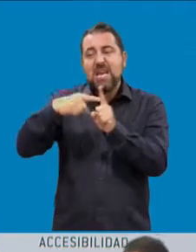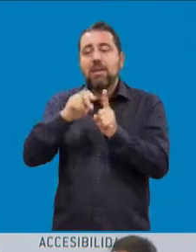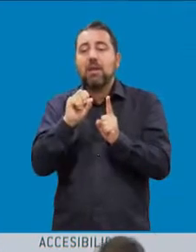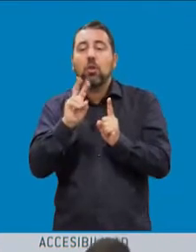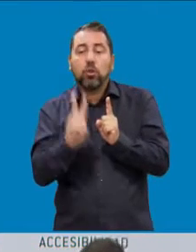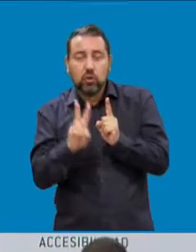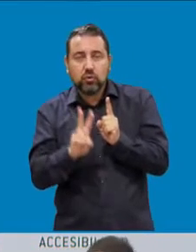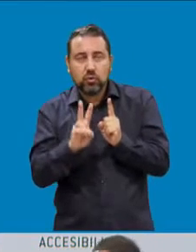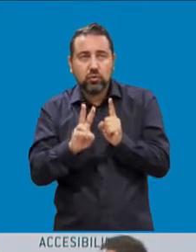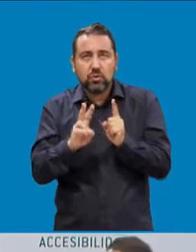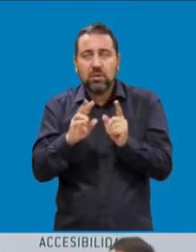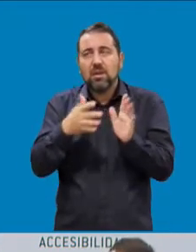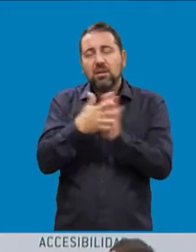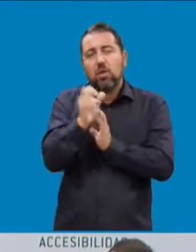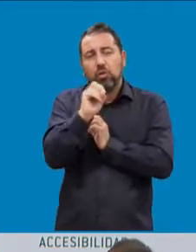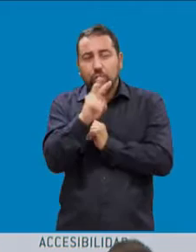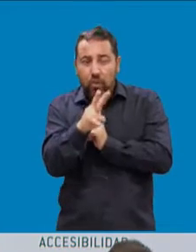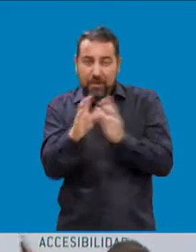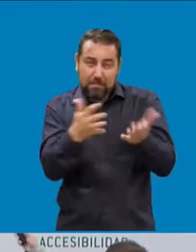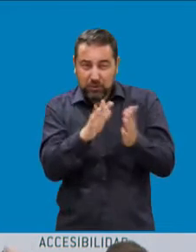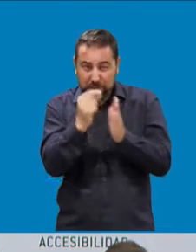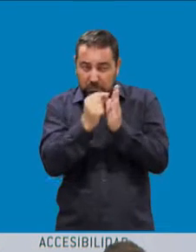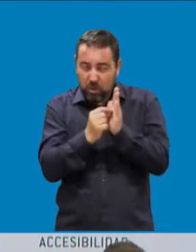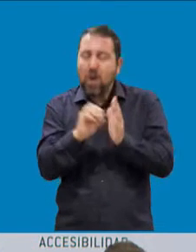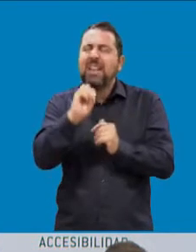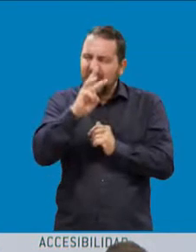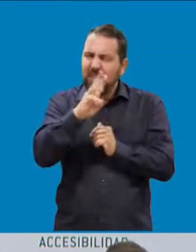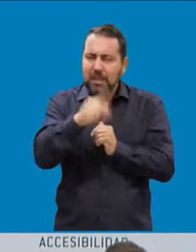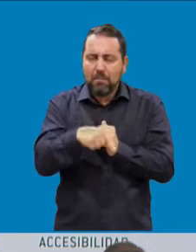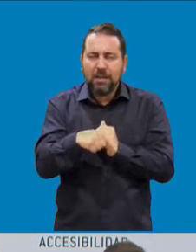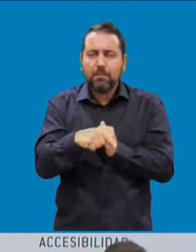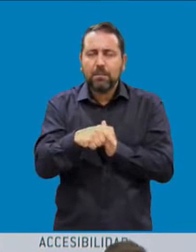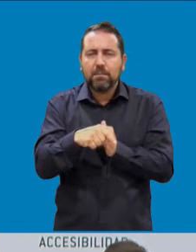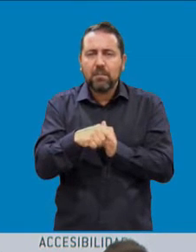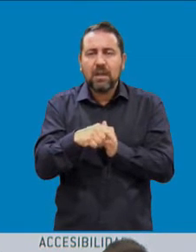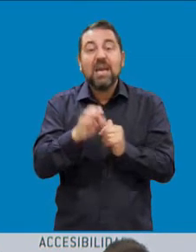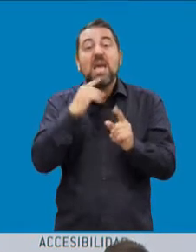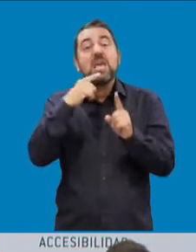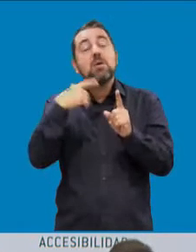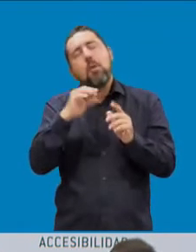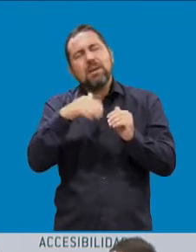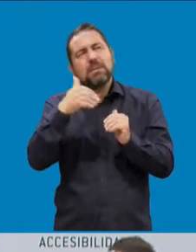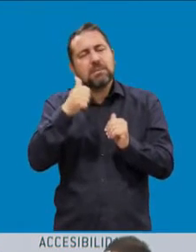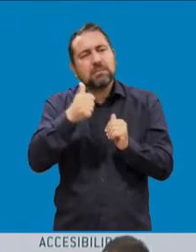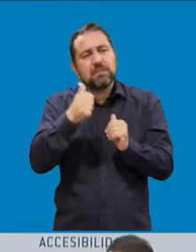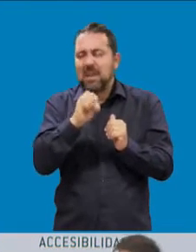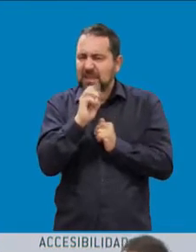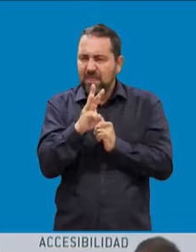llegar a todas ellas. De nivel 2 se definieron unas 12 o así, o 13